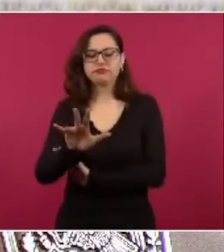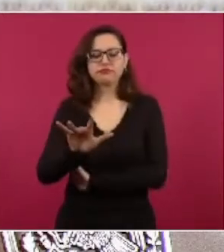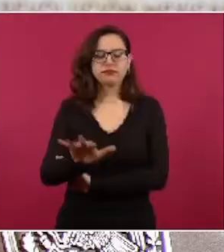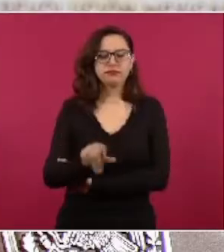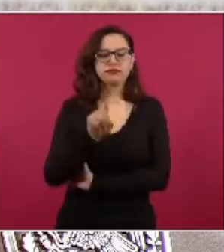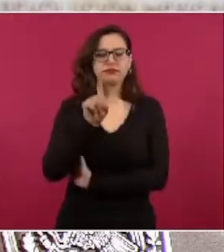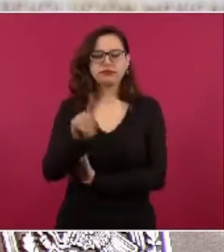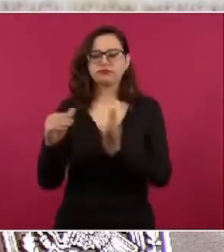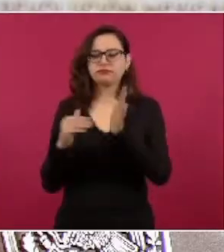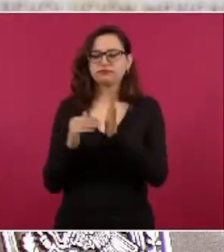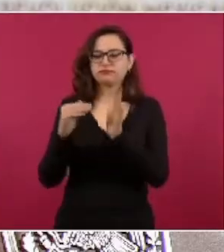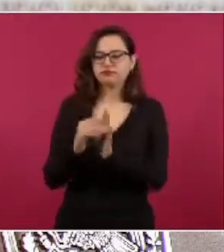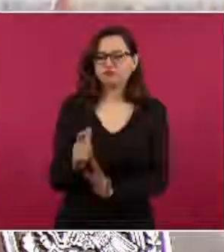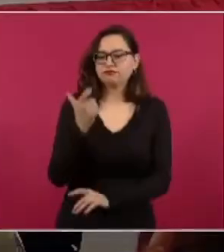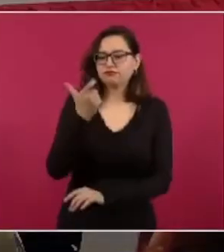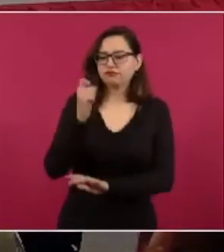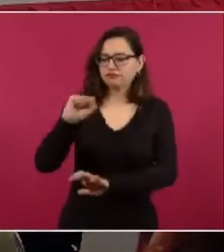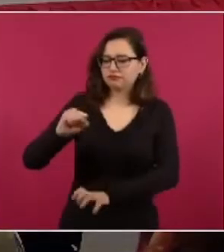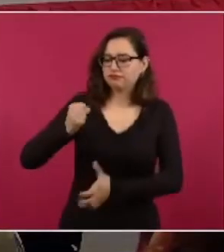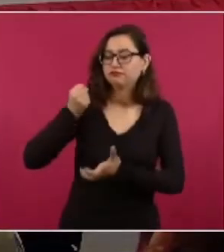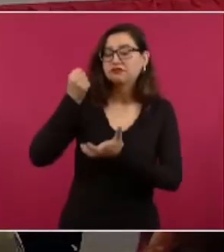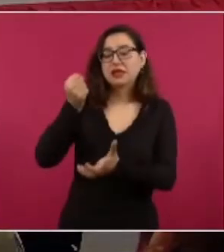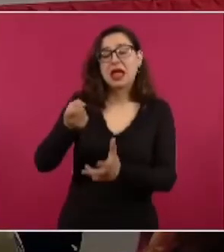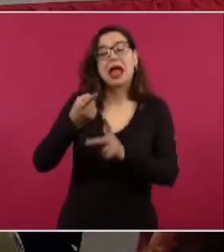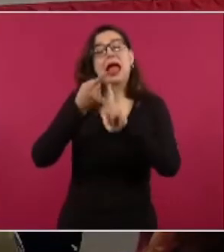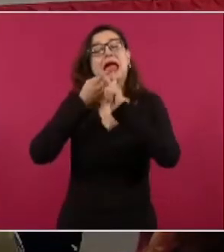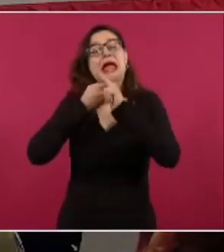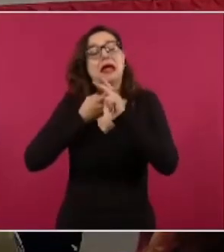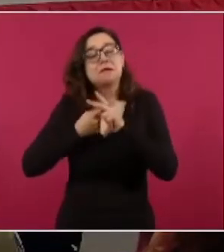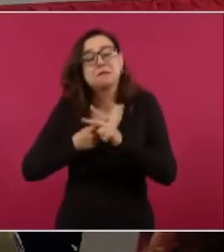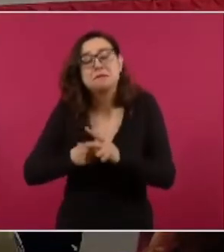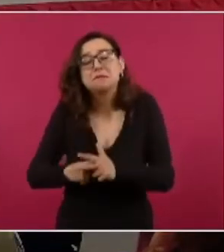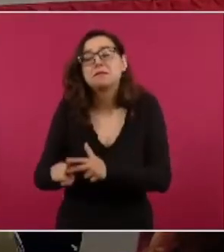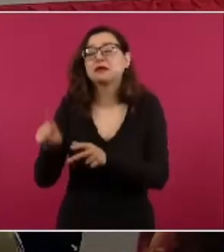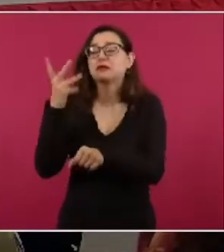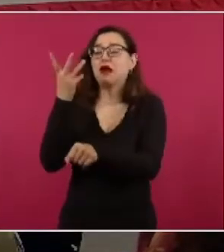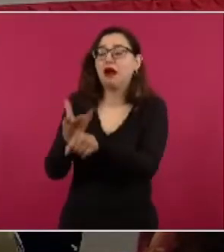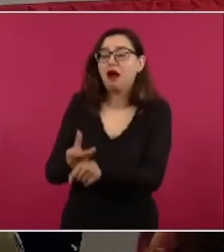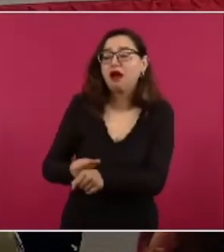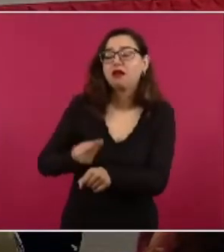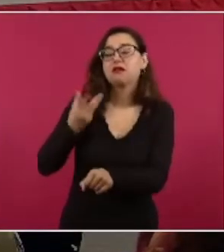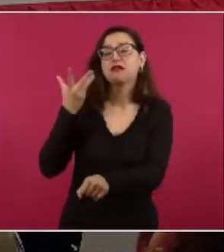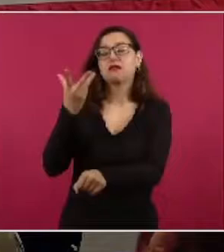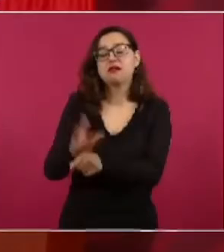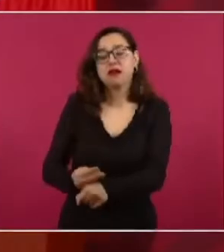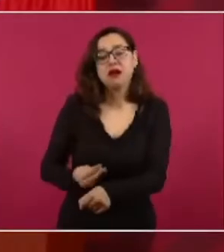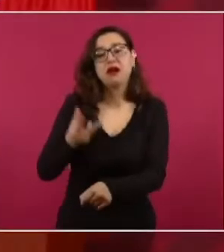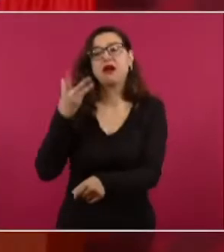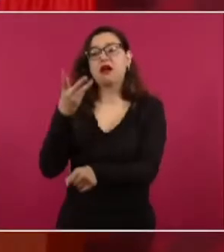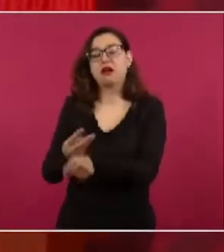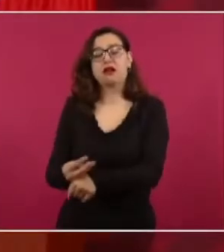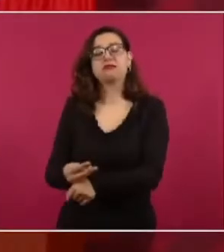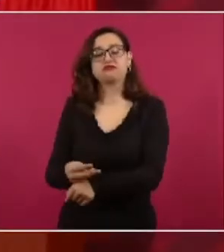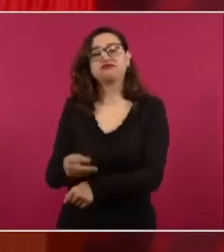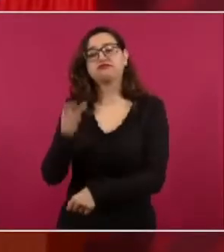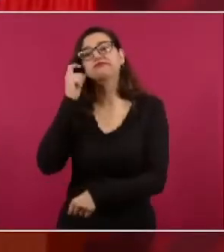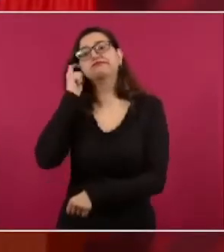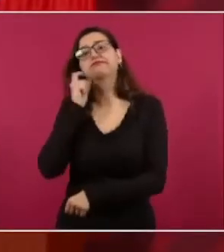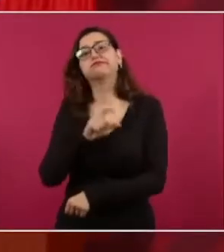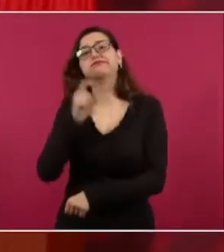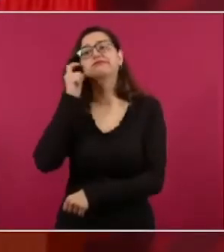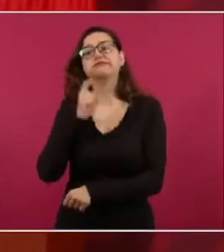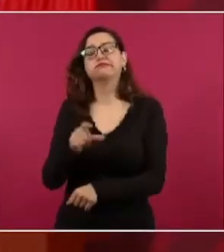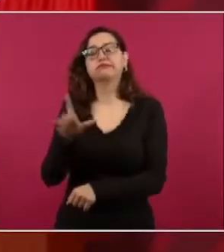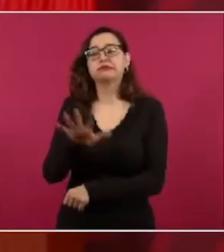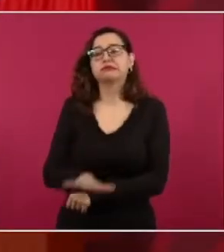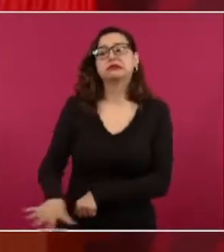de pesos para iniciar a levantar el sistema de salud en el estado de Guerrero. Hay